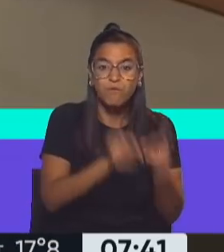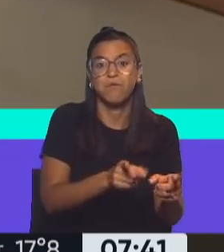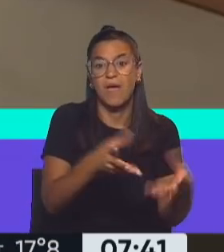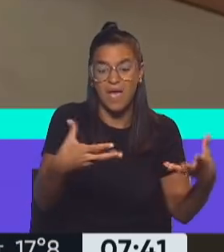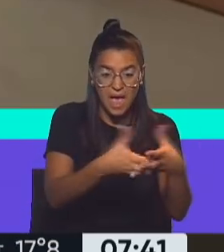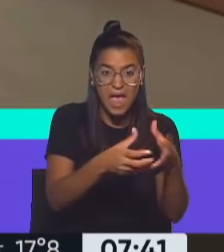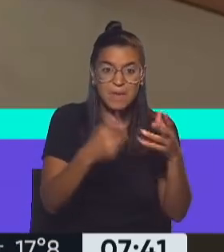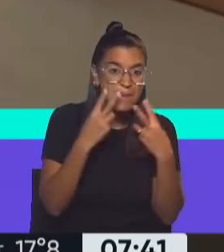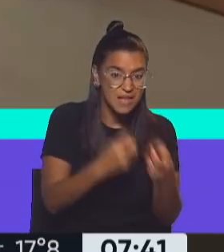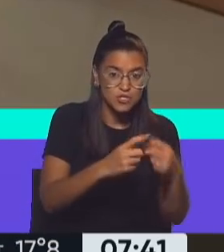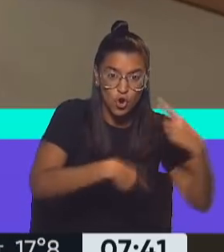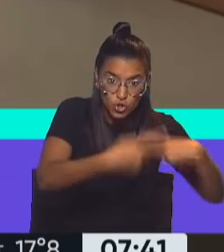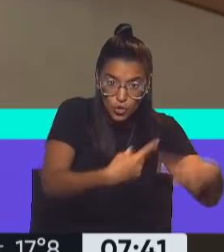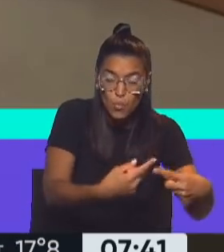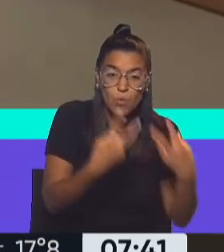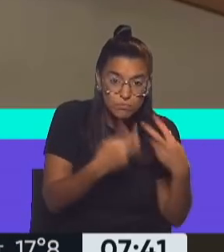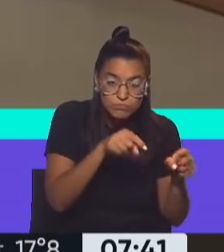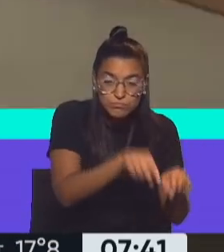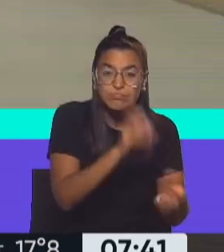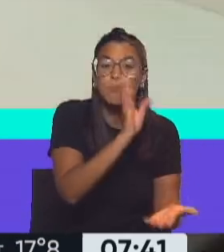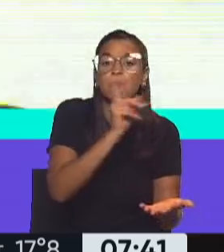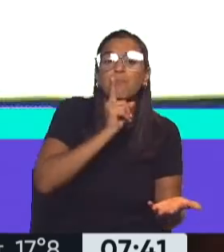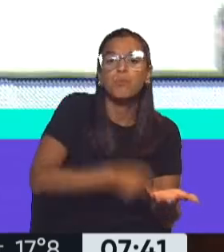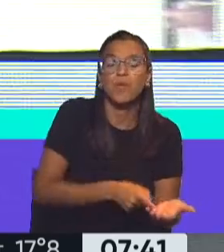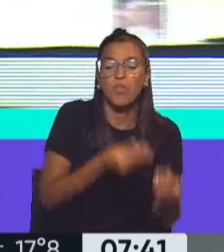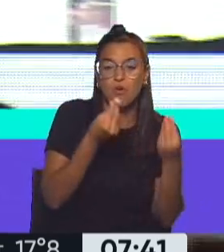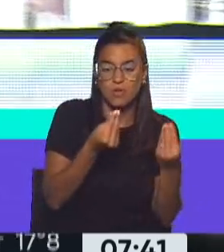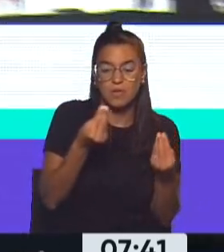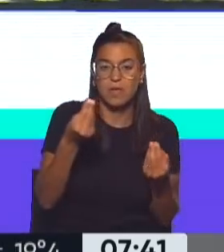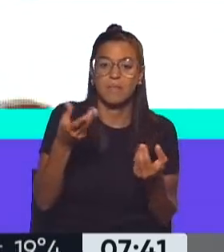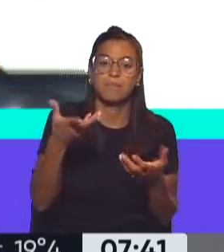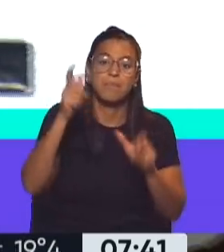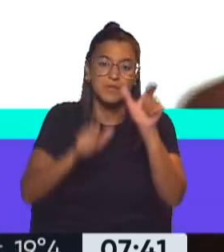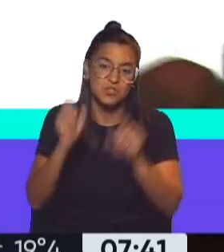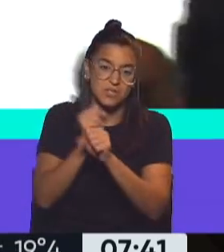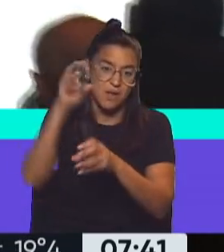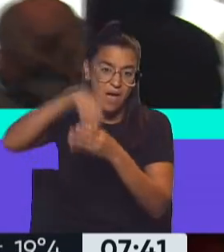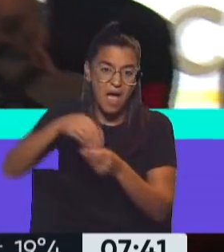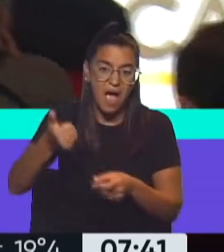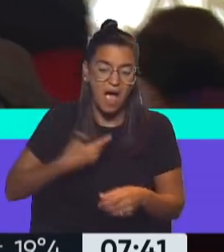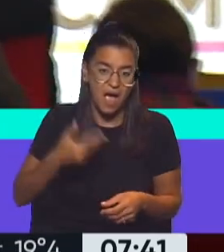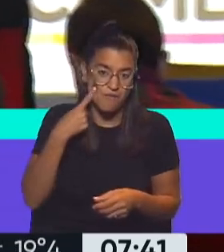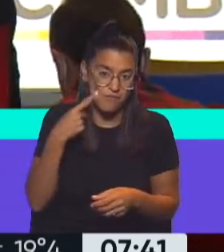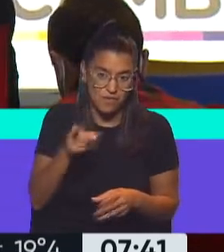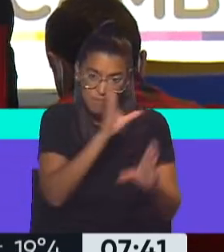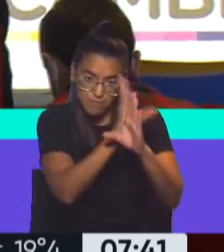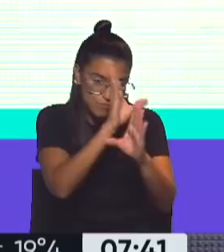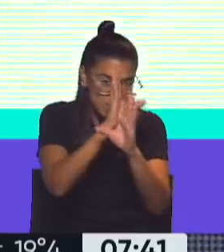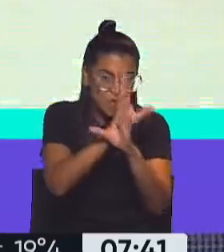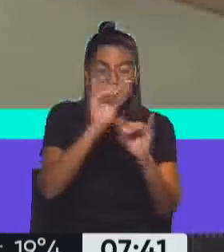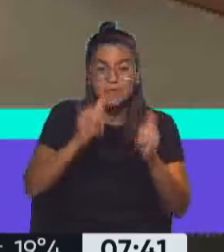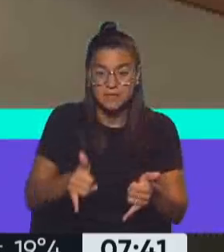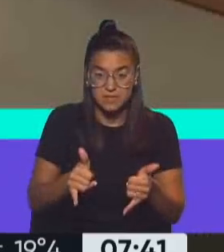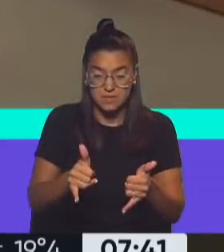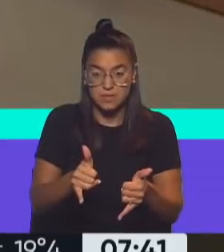digamos, a la causa, que siguieron imputados, fueron los agentes de la AFI que habían intervenido en el espionaje, y que en